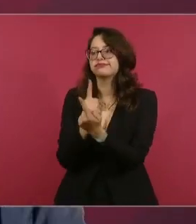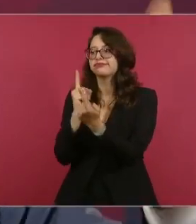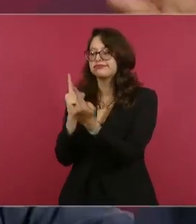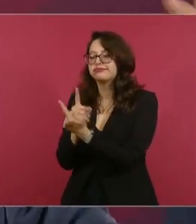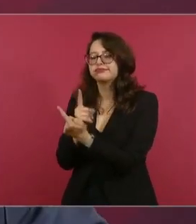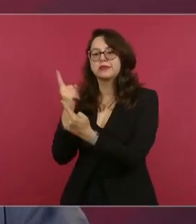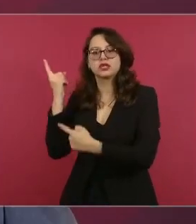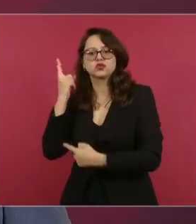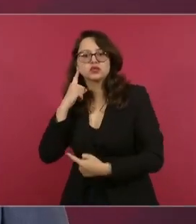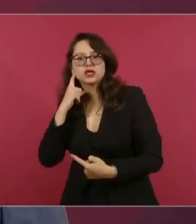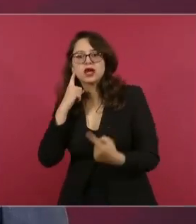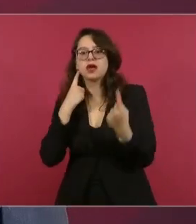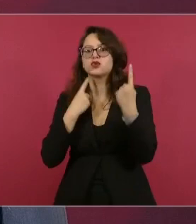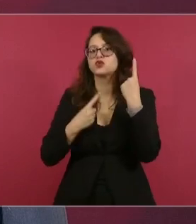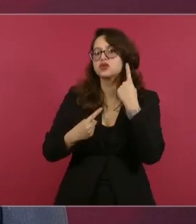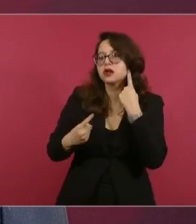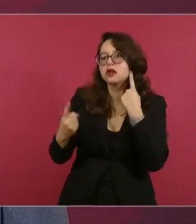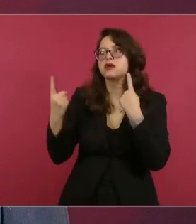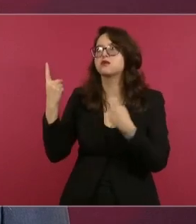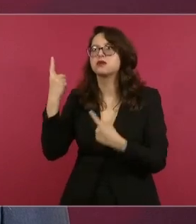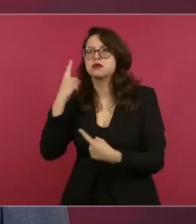de todo lo que estaba pasando.